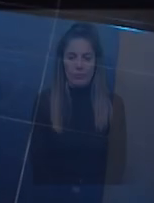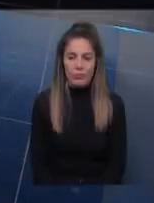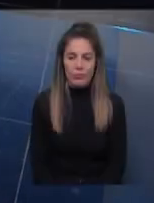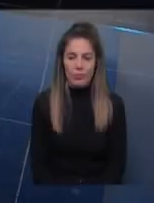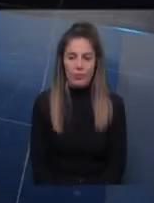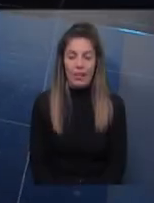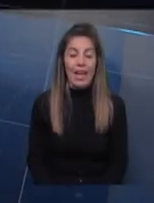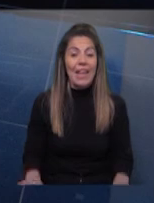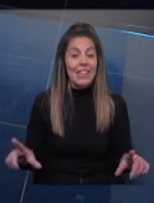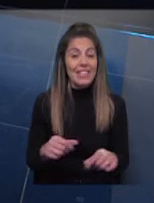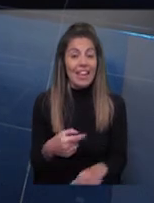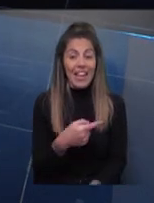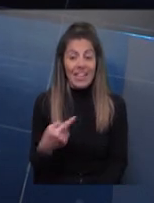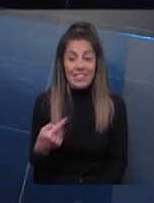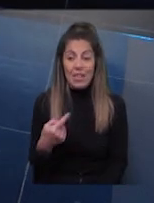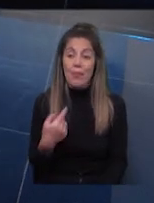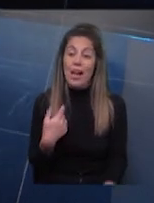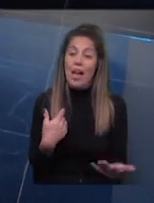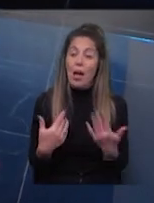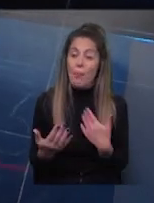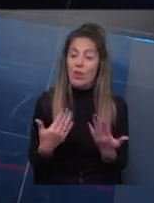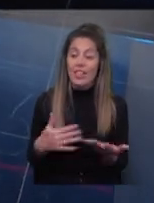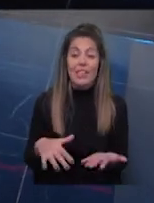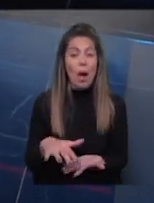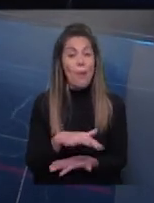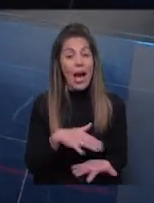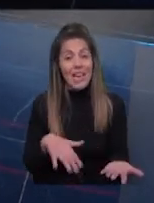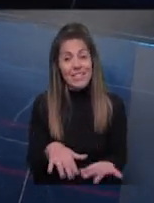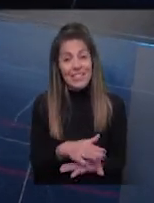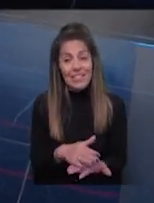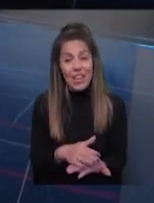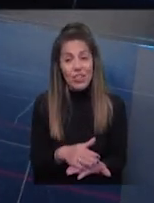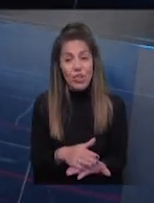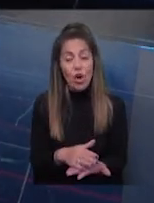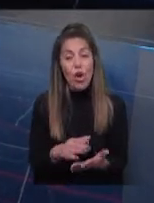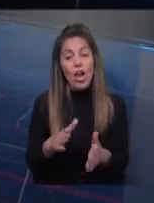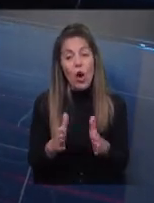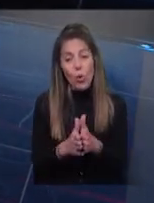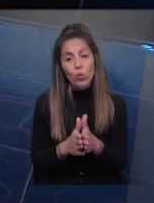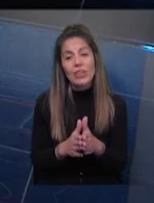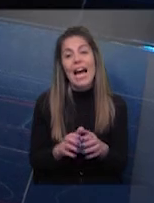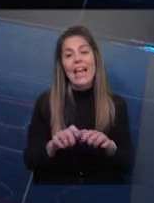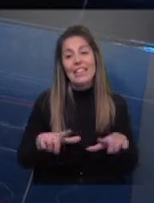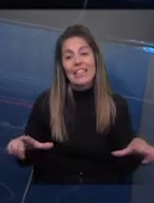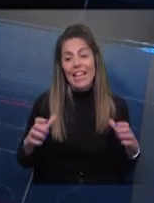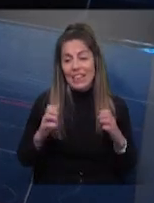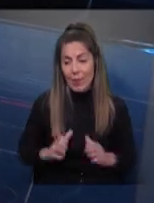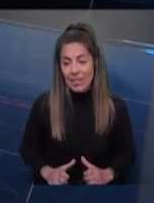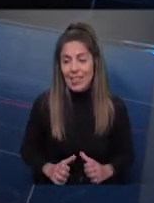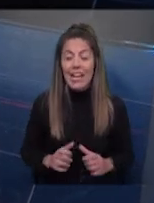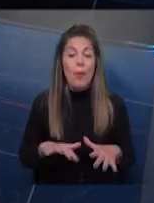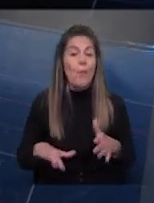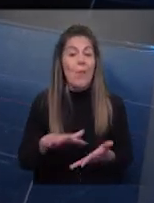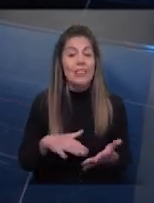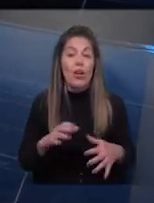En este cierre de semana vamos a ver qué está pasando con la JUTEP. ¿Qué está pasando con algunos casos